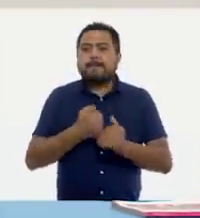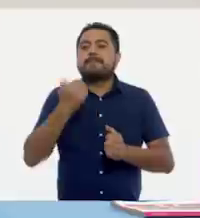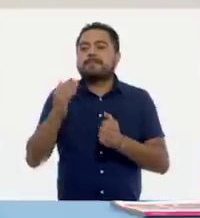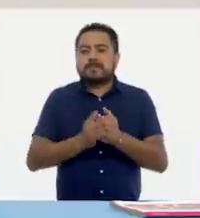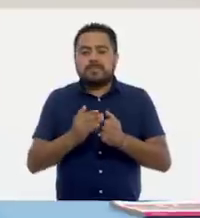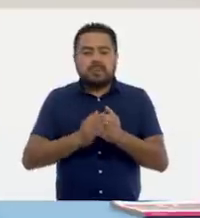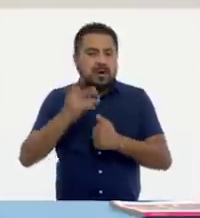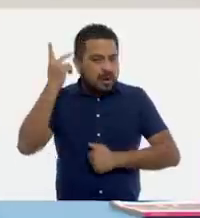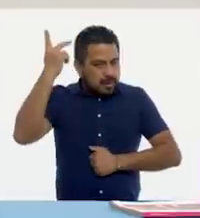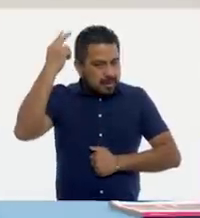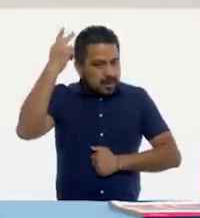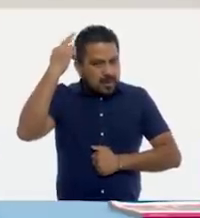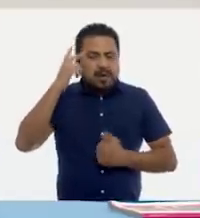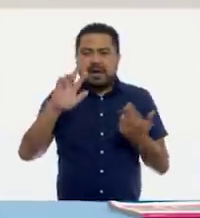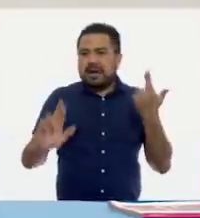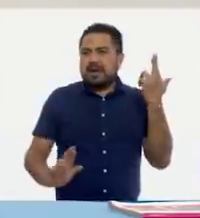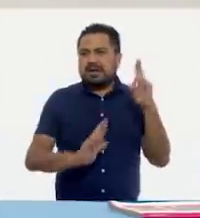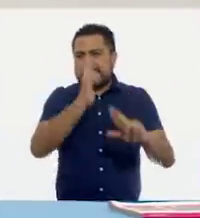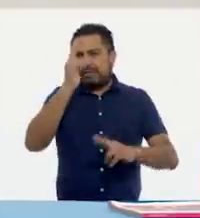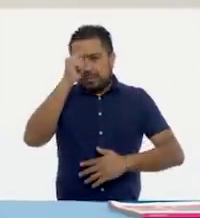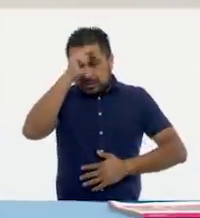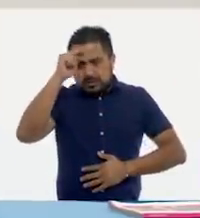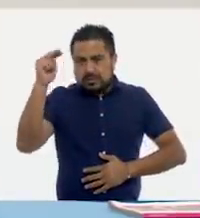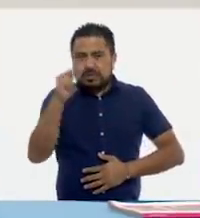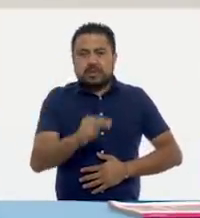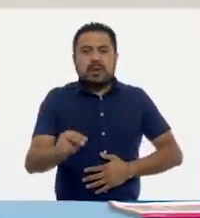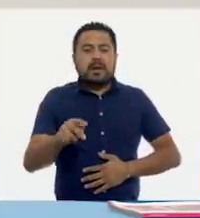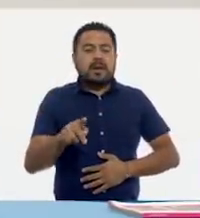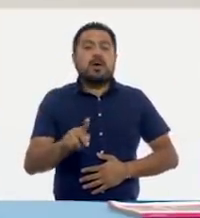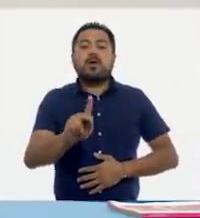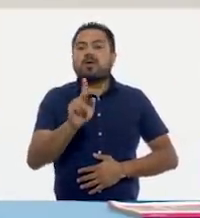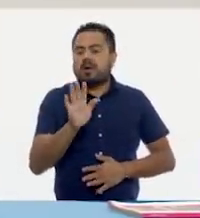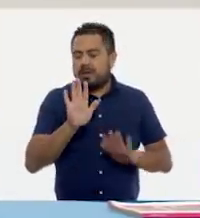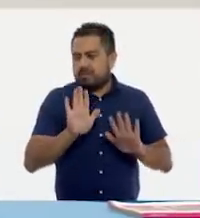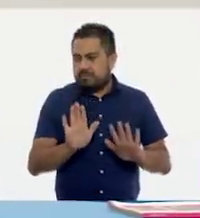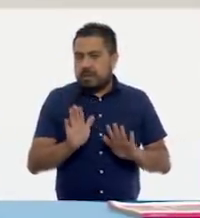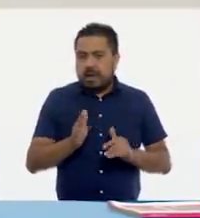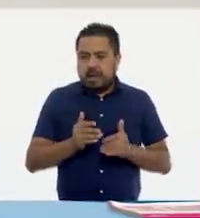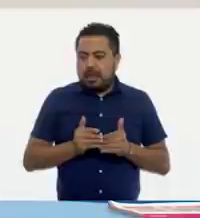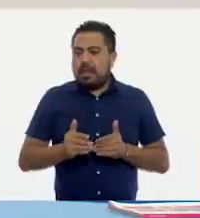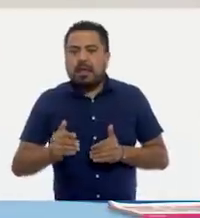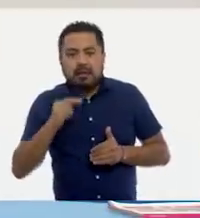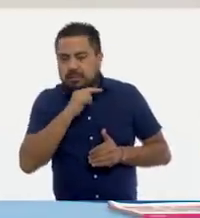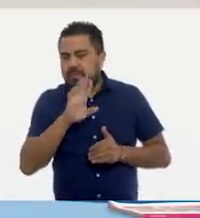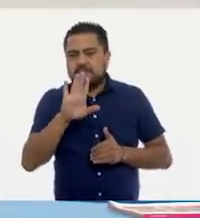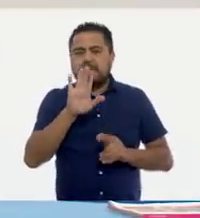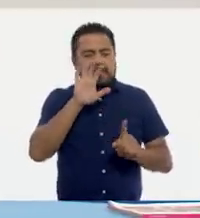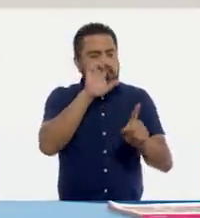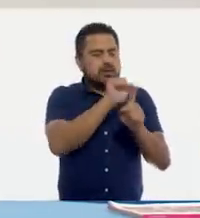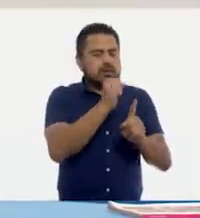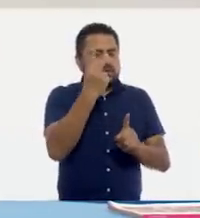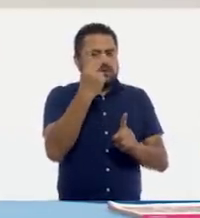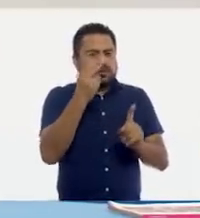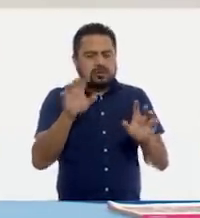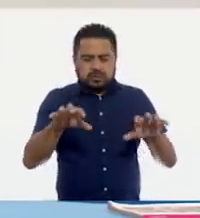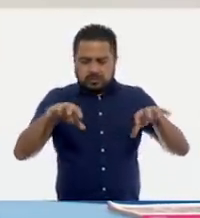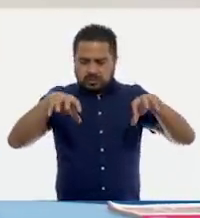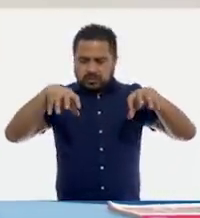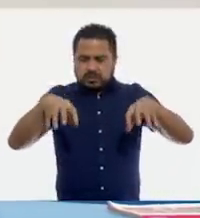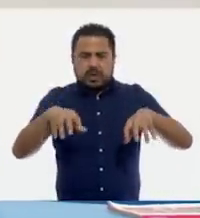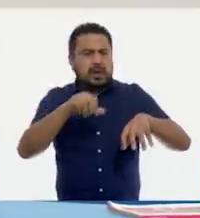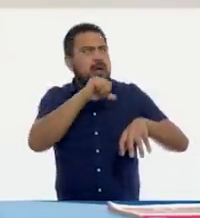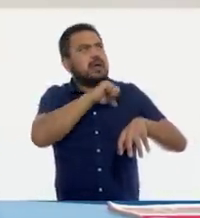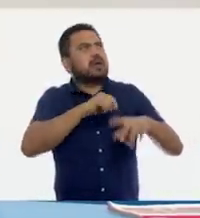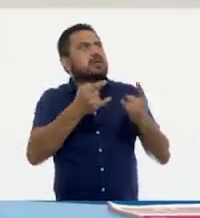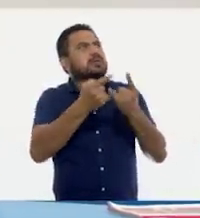el Porfiriato y la Revolución Mexicana. Pero no nos adelantemos. Primero, ubiquemos estos dos acontecimientos en el tiempo